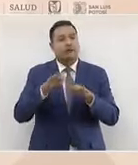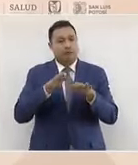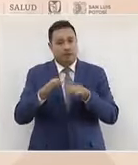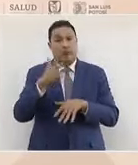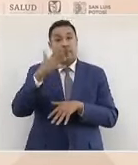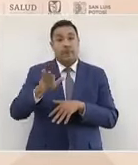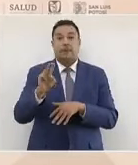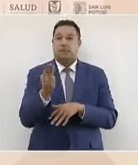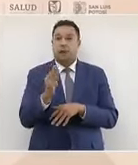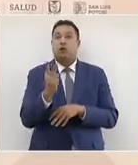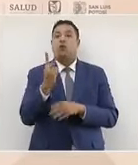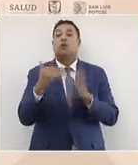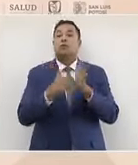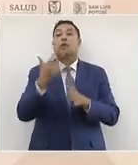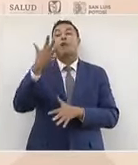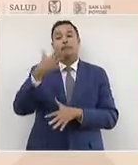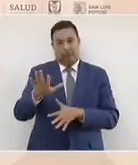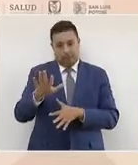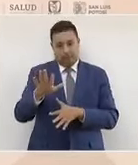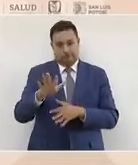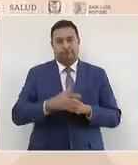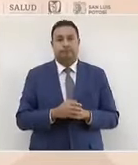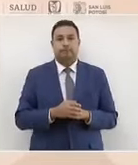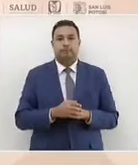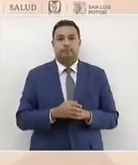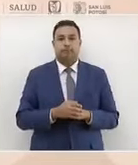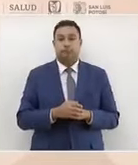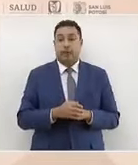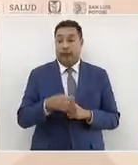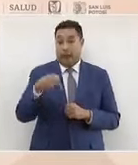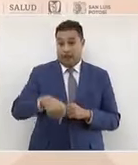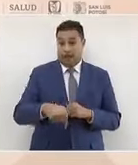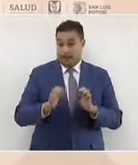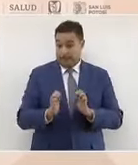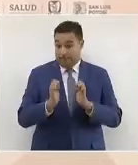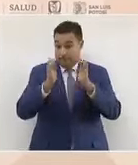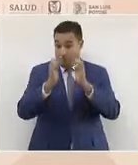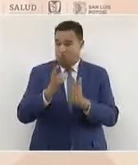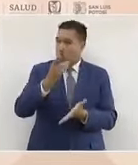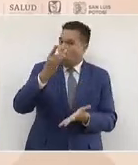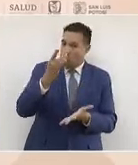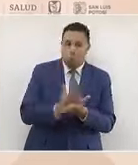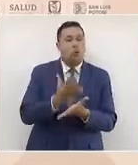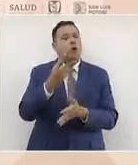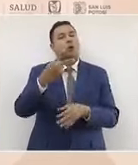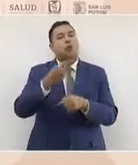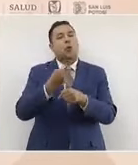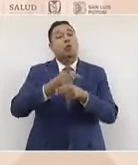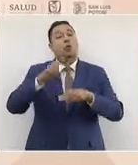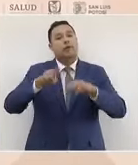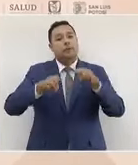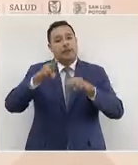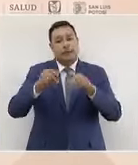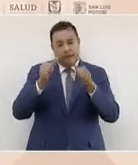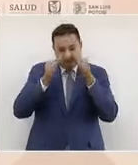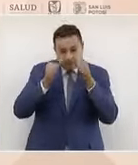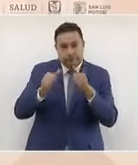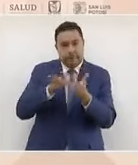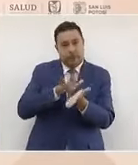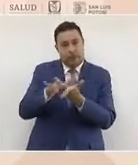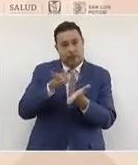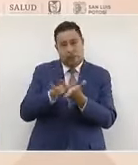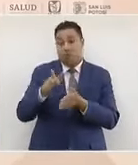el 10 de mayo del 2010. Este es el único hospital de segundo nivel de atención a población